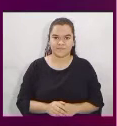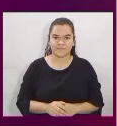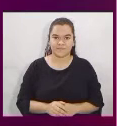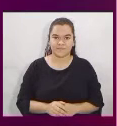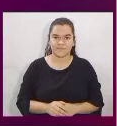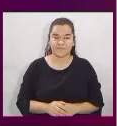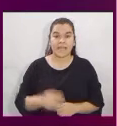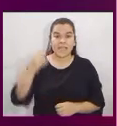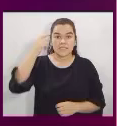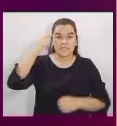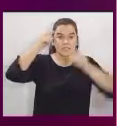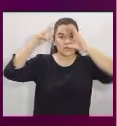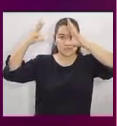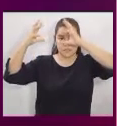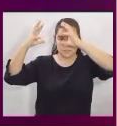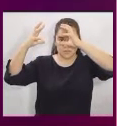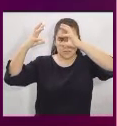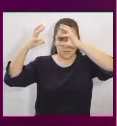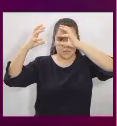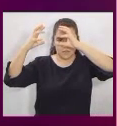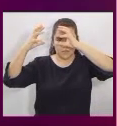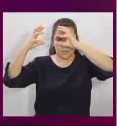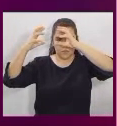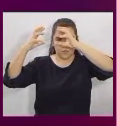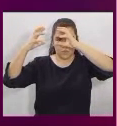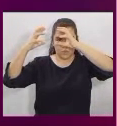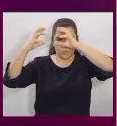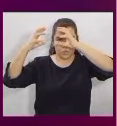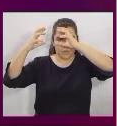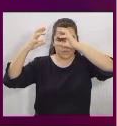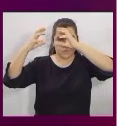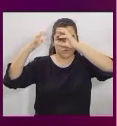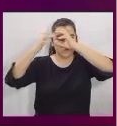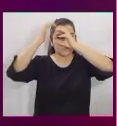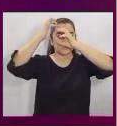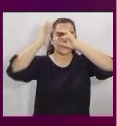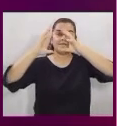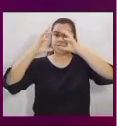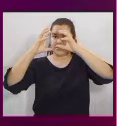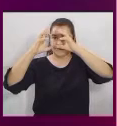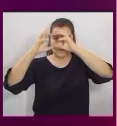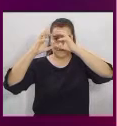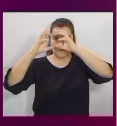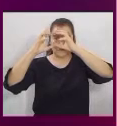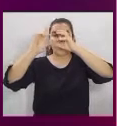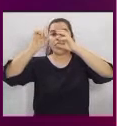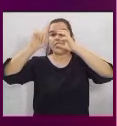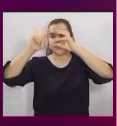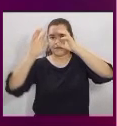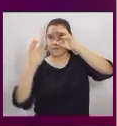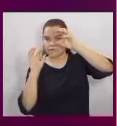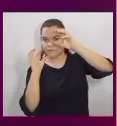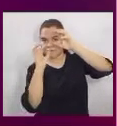para mostrar que esto que está en la cabeza, que se llama encéfalo, comprende